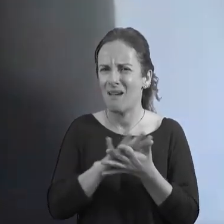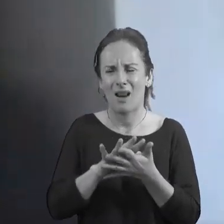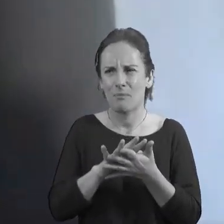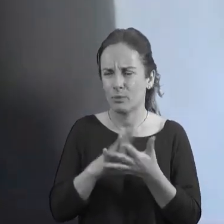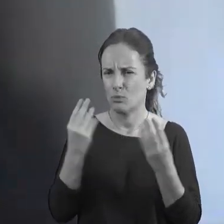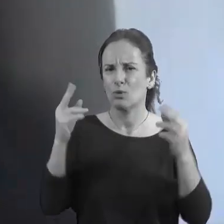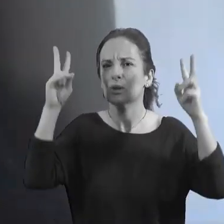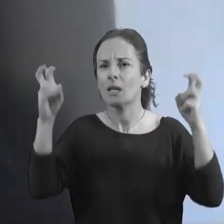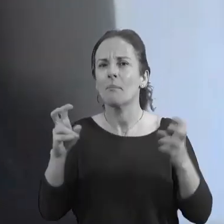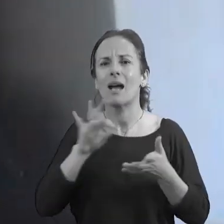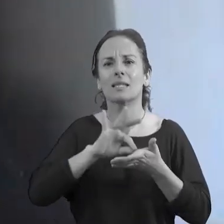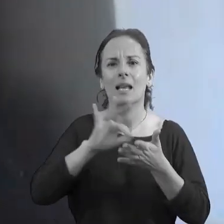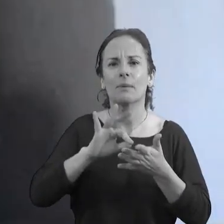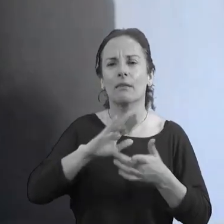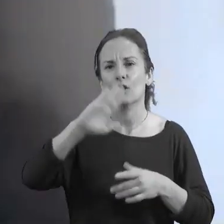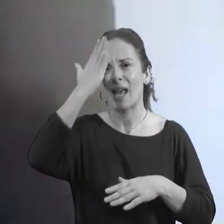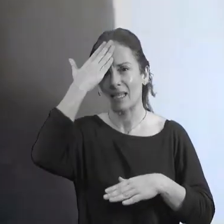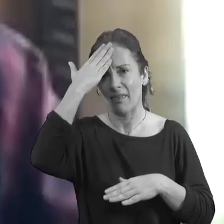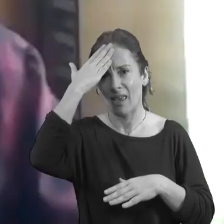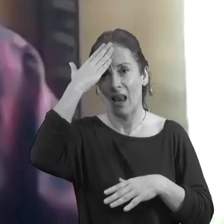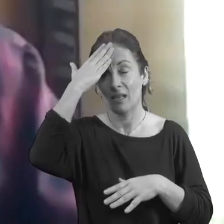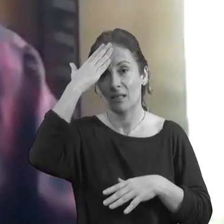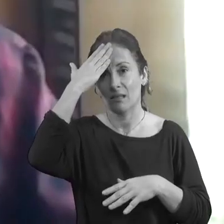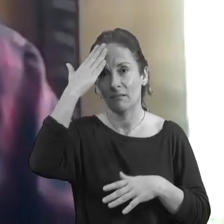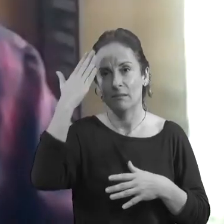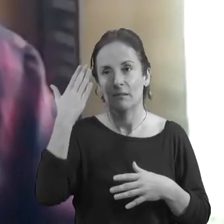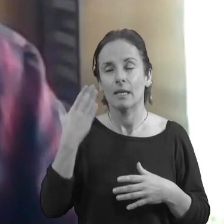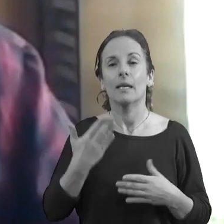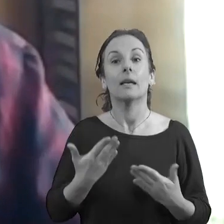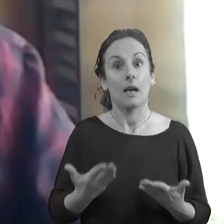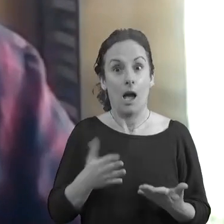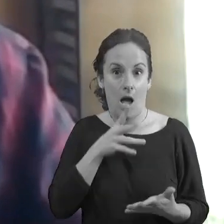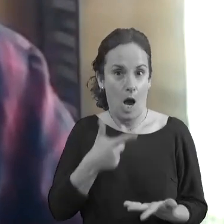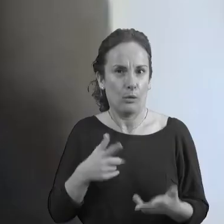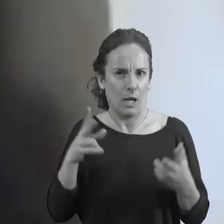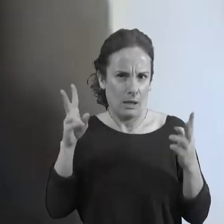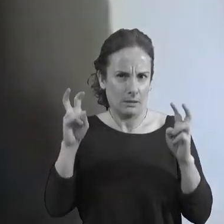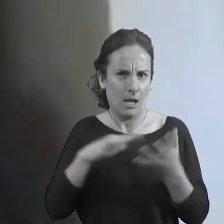servicios esenciales, de lo que es esencial, ¿no? Igual habría que pensar